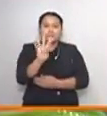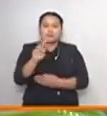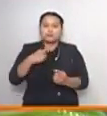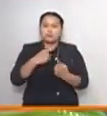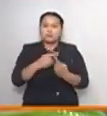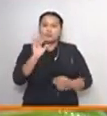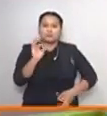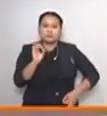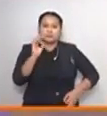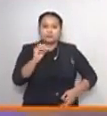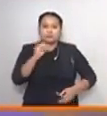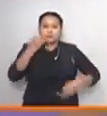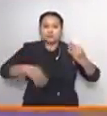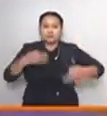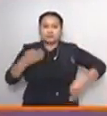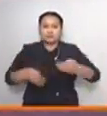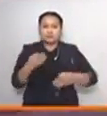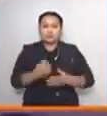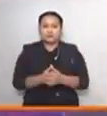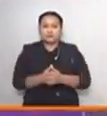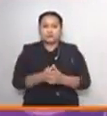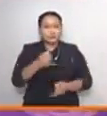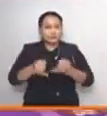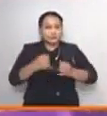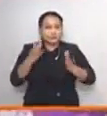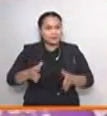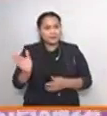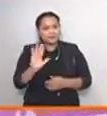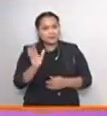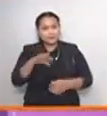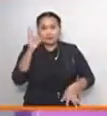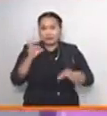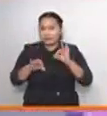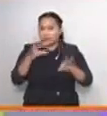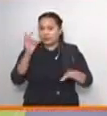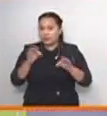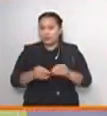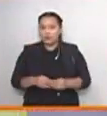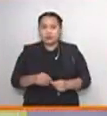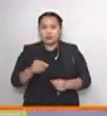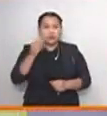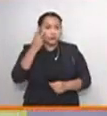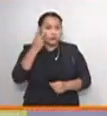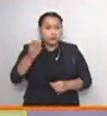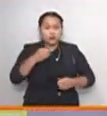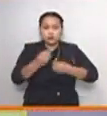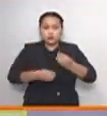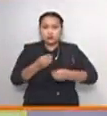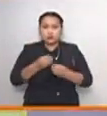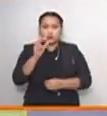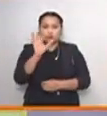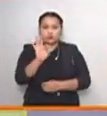0. Muchas felicidades. Jugadores, me despido invitándoles para que nos sintonicen en nuestro